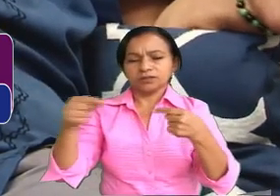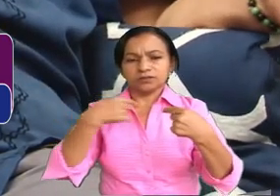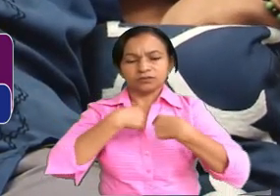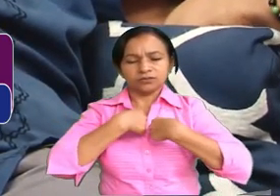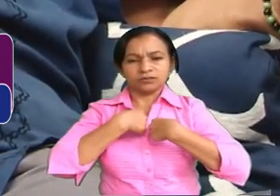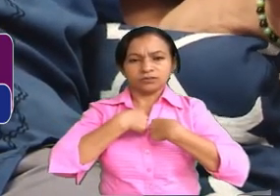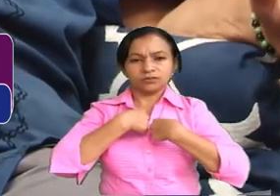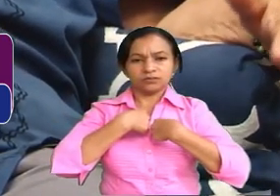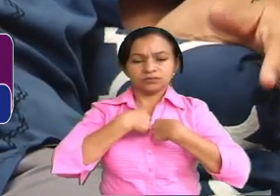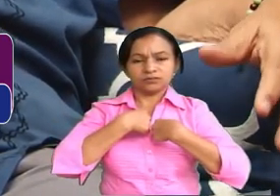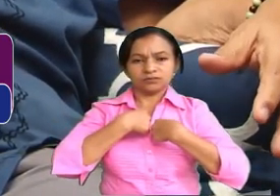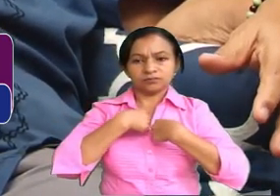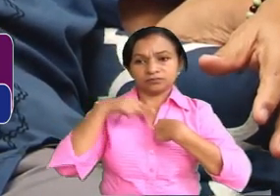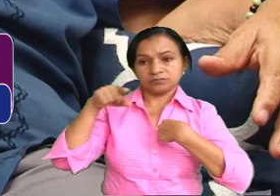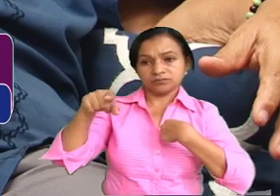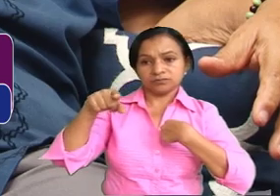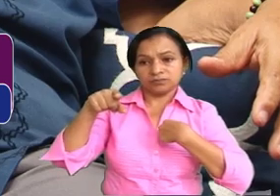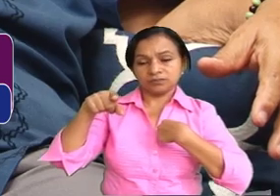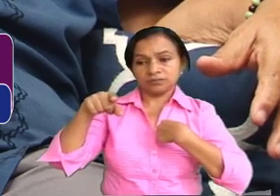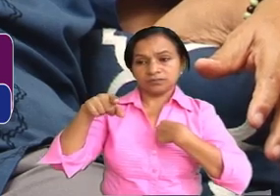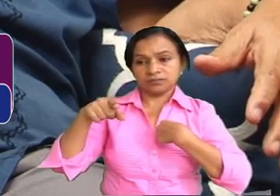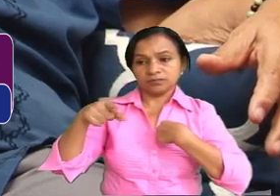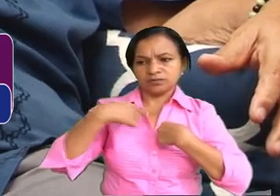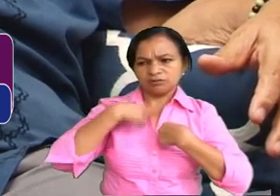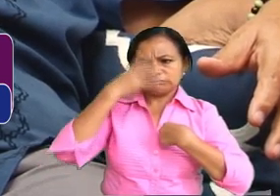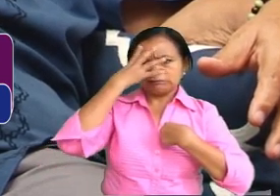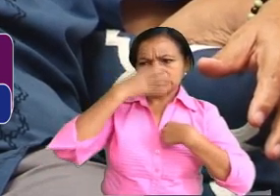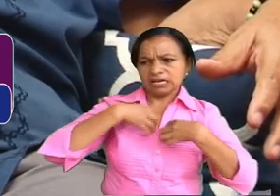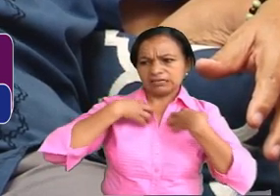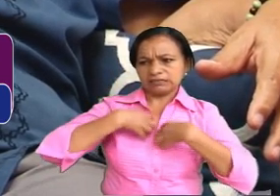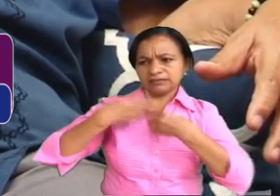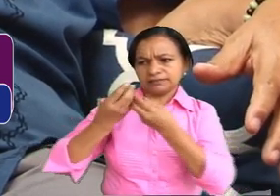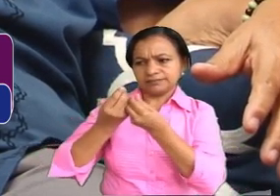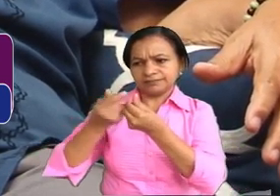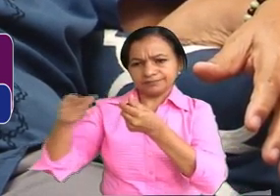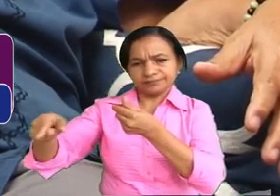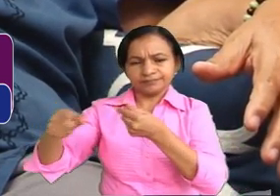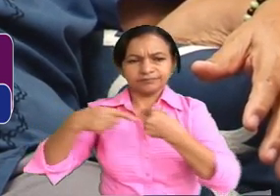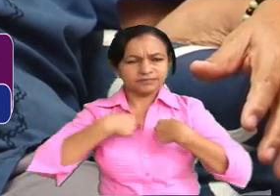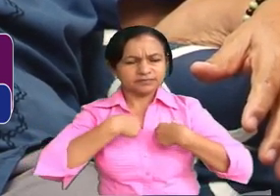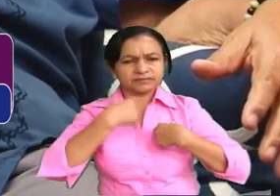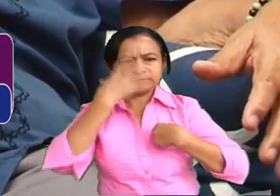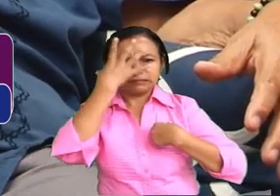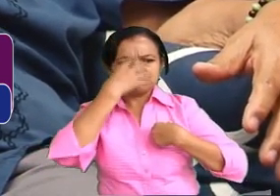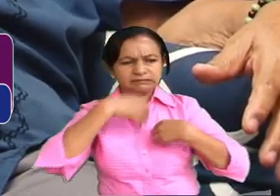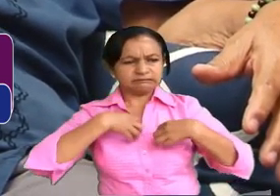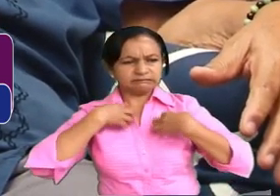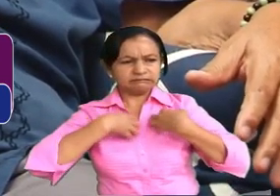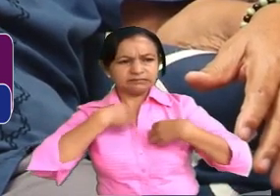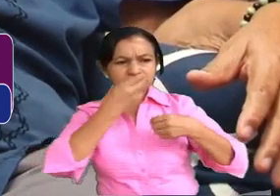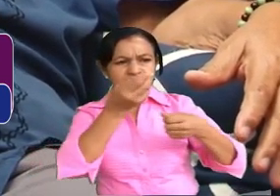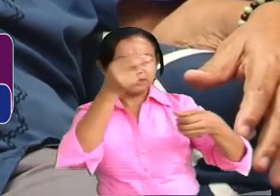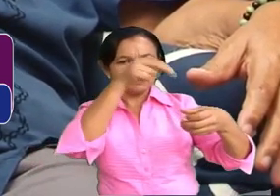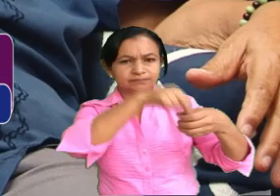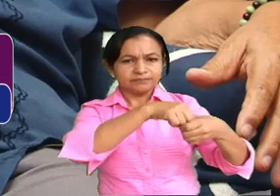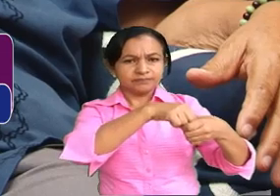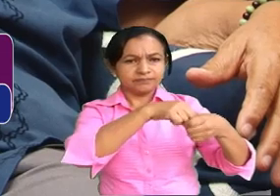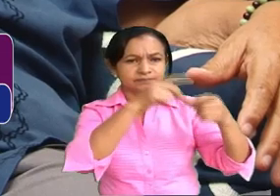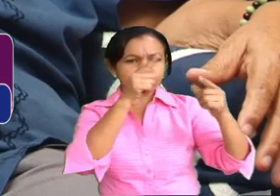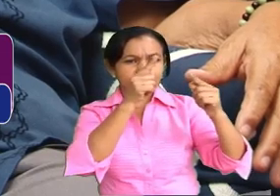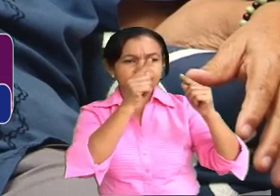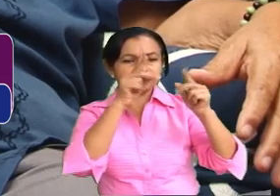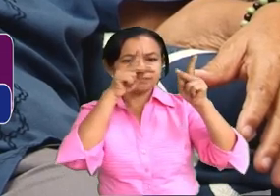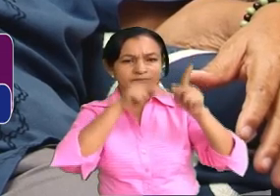ofenda porque a aquel le dieron un pedazo de tierra, que no me ofenda porque a aquel lo incluyeron en el plan